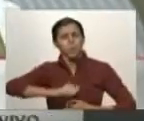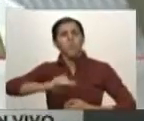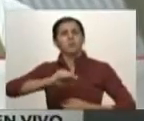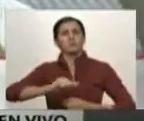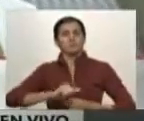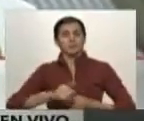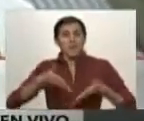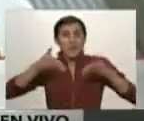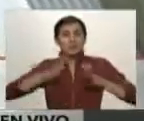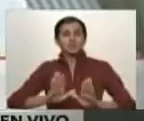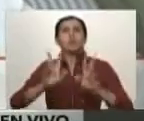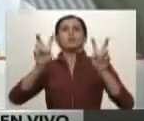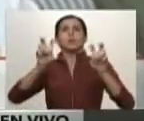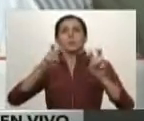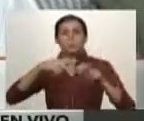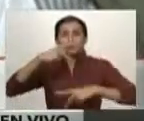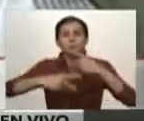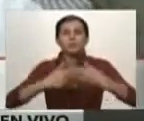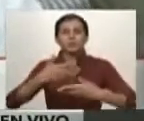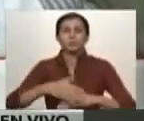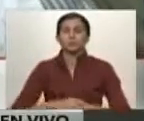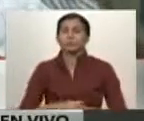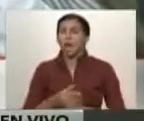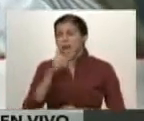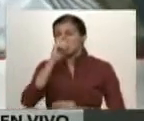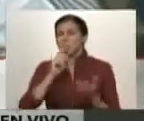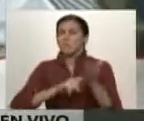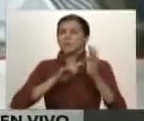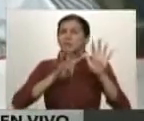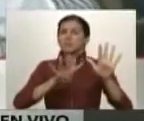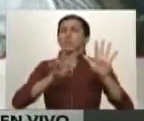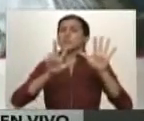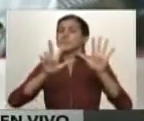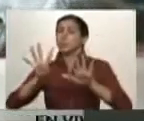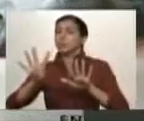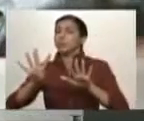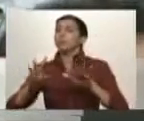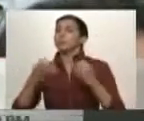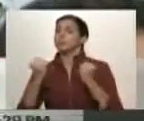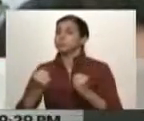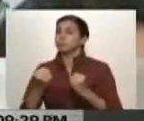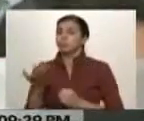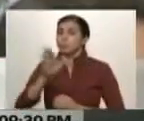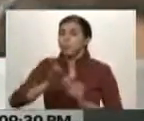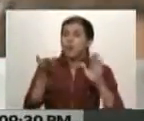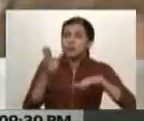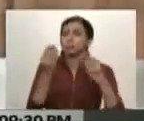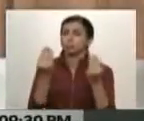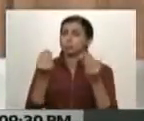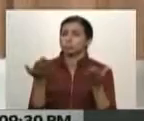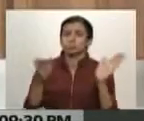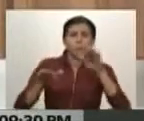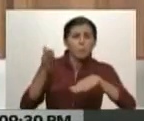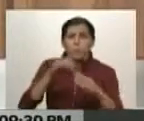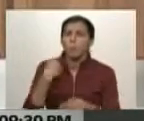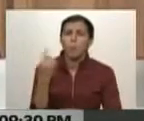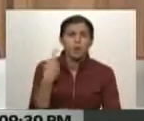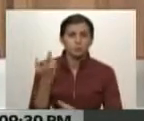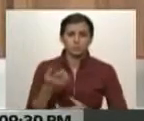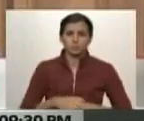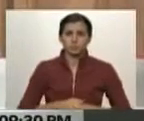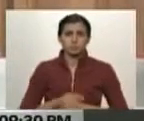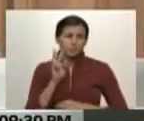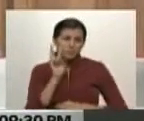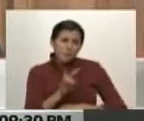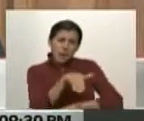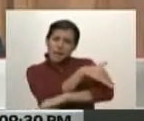sé cuántos cadáveres nos tocó recoger en el año 89 los años posteriores nosotros venimos de las calles nosotros